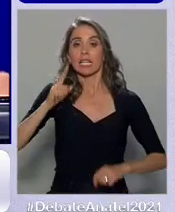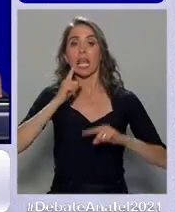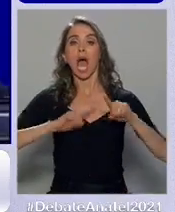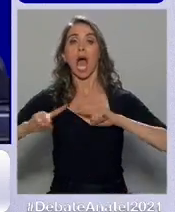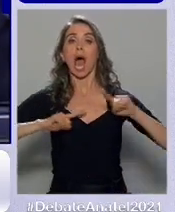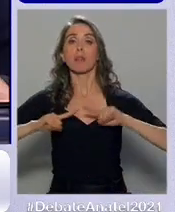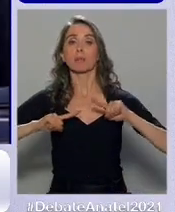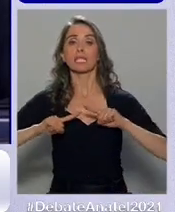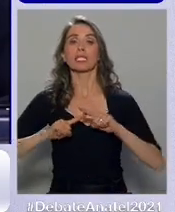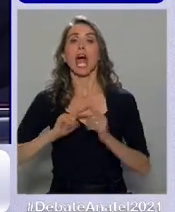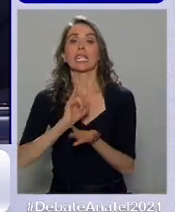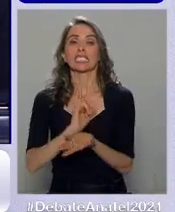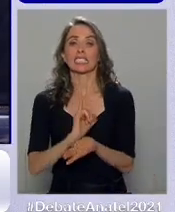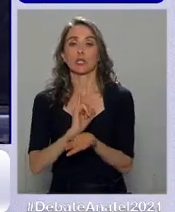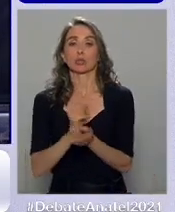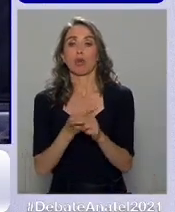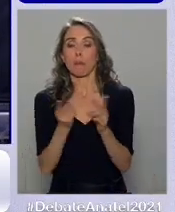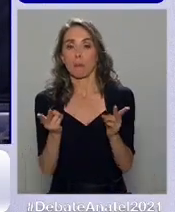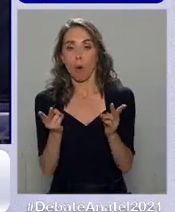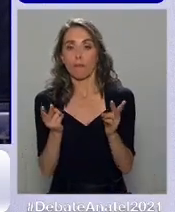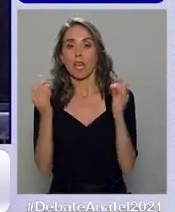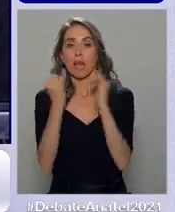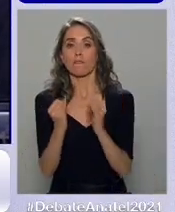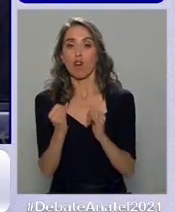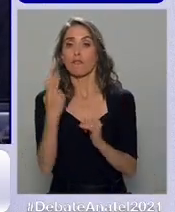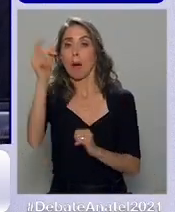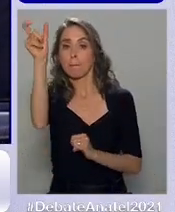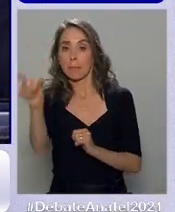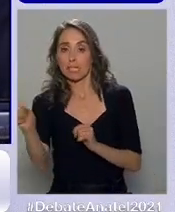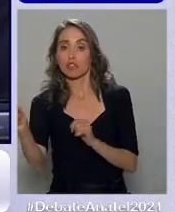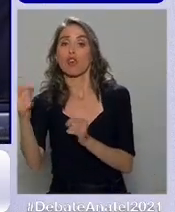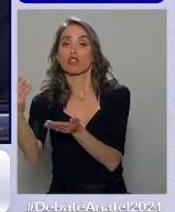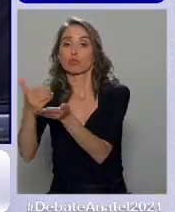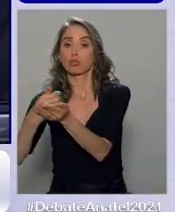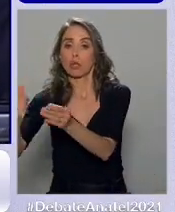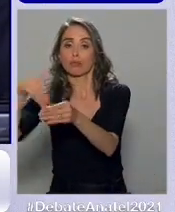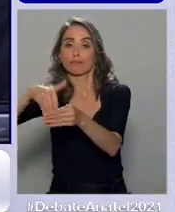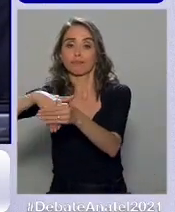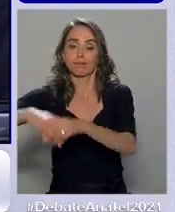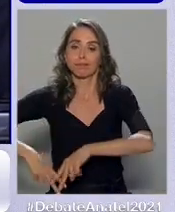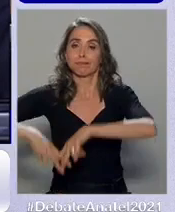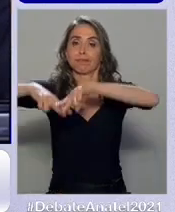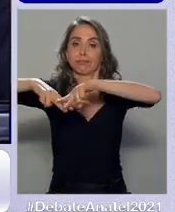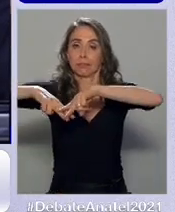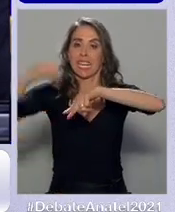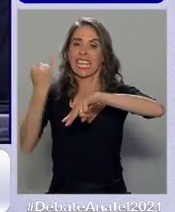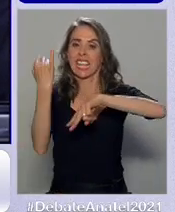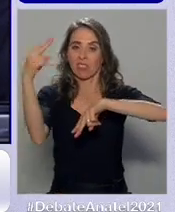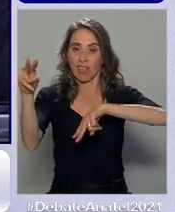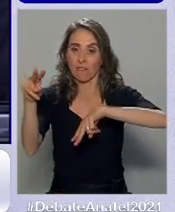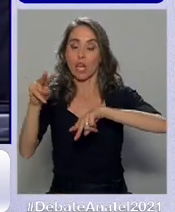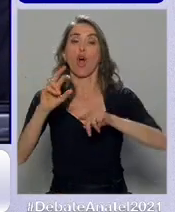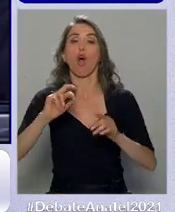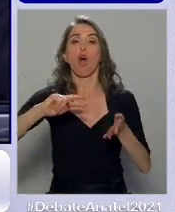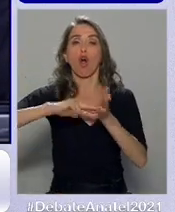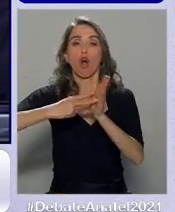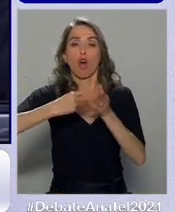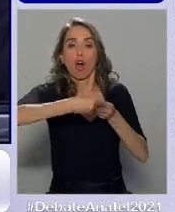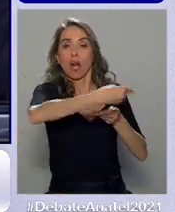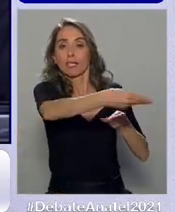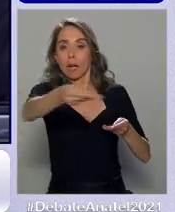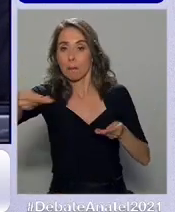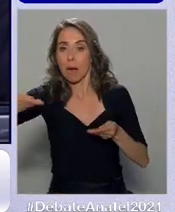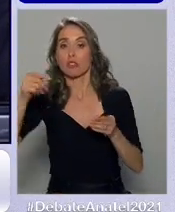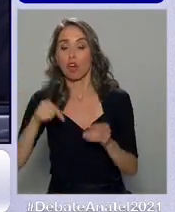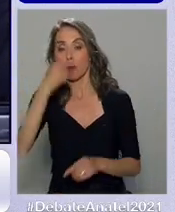ente público con modalidad de cuentas individuales como la actual. El otro tercio será reparto. Hoy,